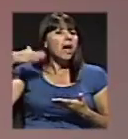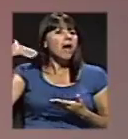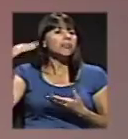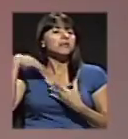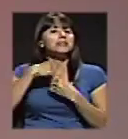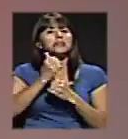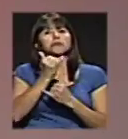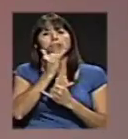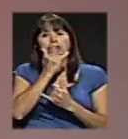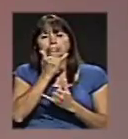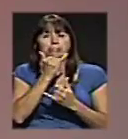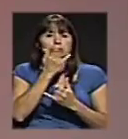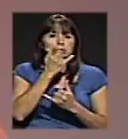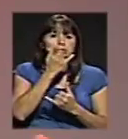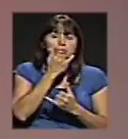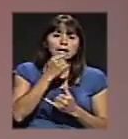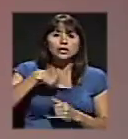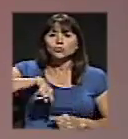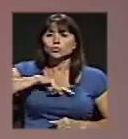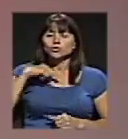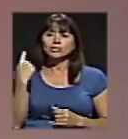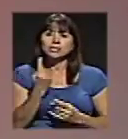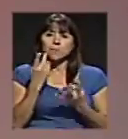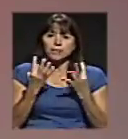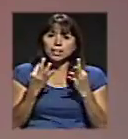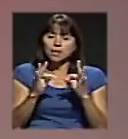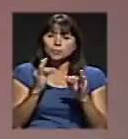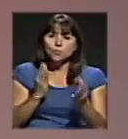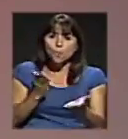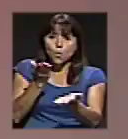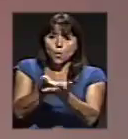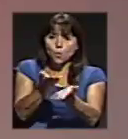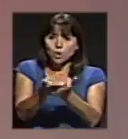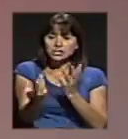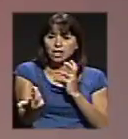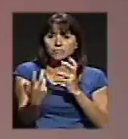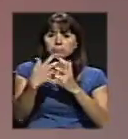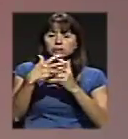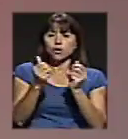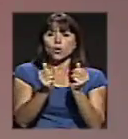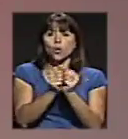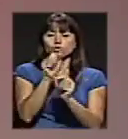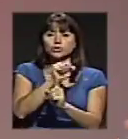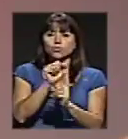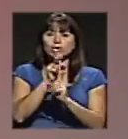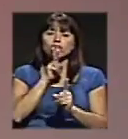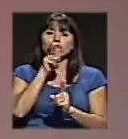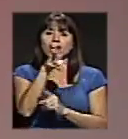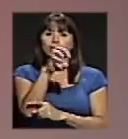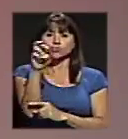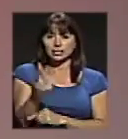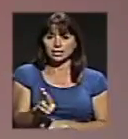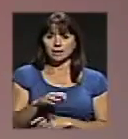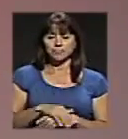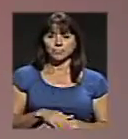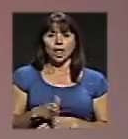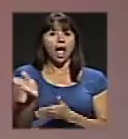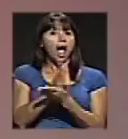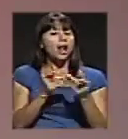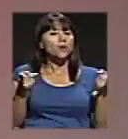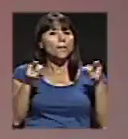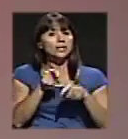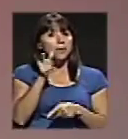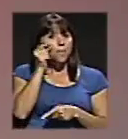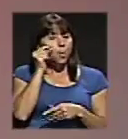y tratamos siempre de plantear una propuesta que sea acorde a las realidades de Costa Rica Pasa algo muy curioso, yo siempre lo